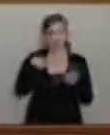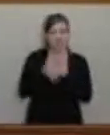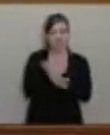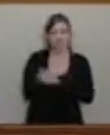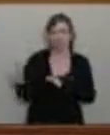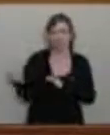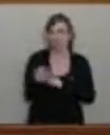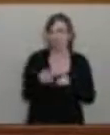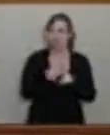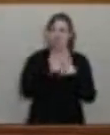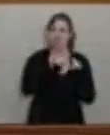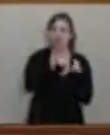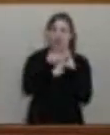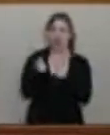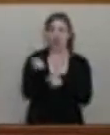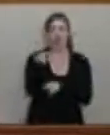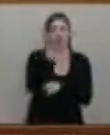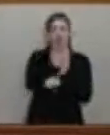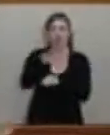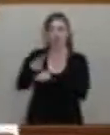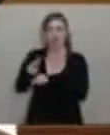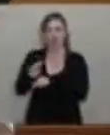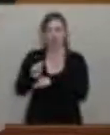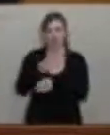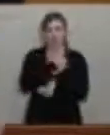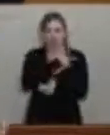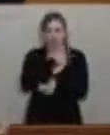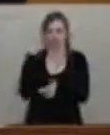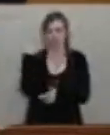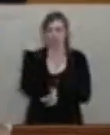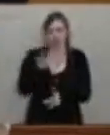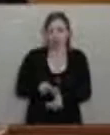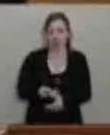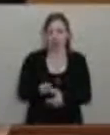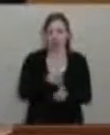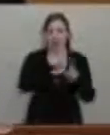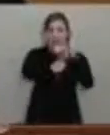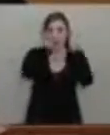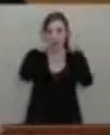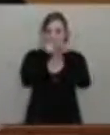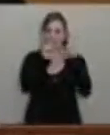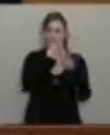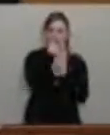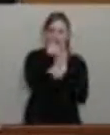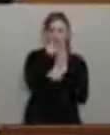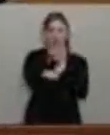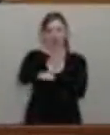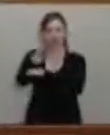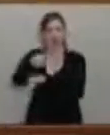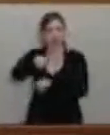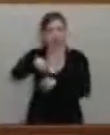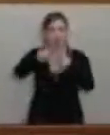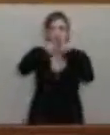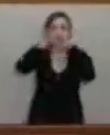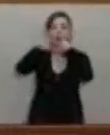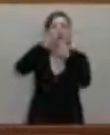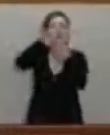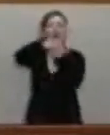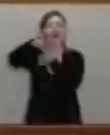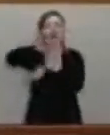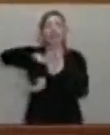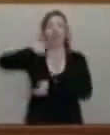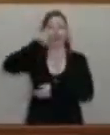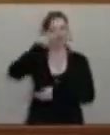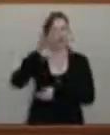otorgar subvenciones multimillonarias a empresas que hoy están en paradero desconocido, con trabajadores